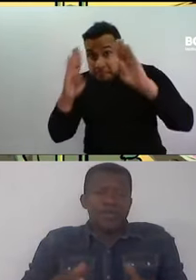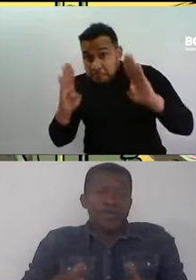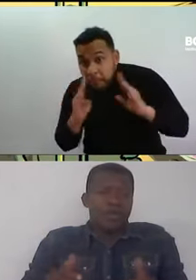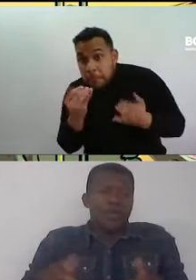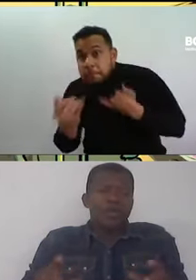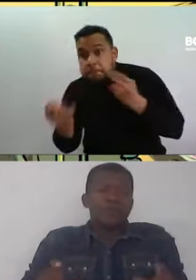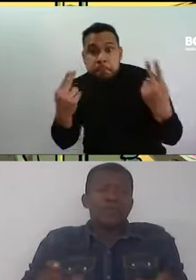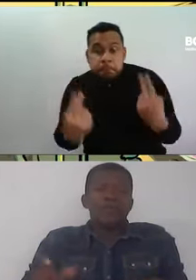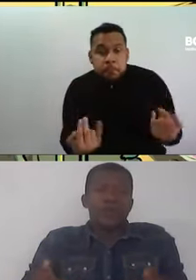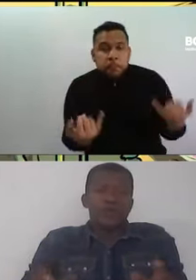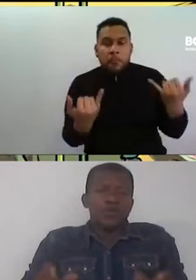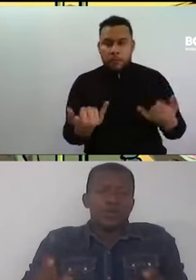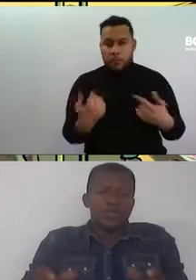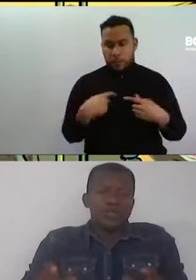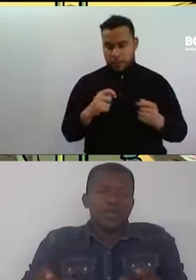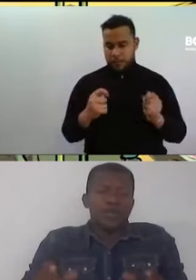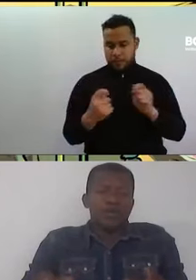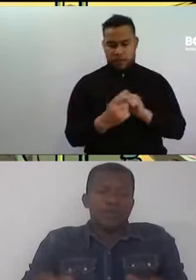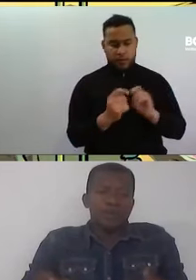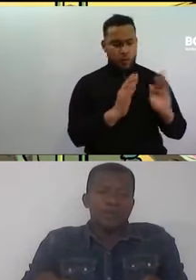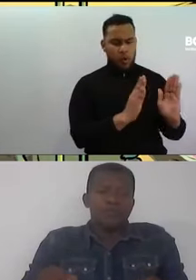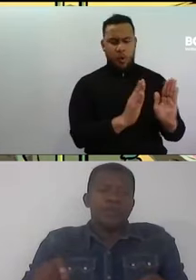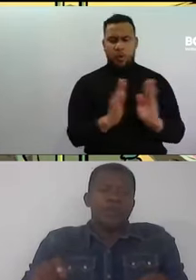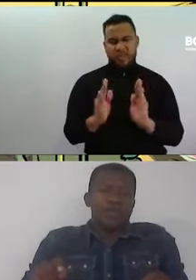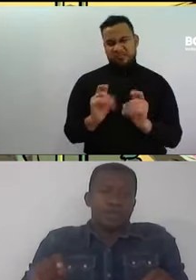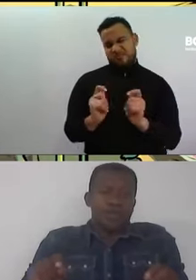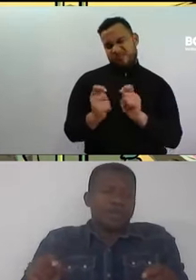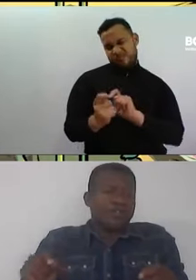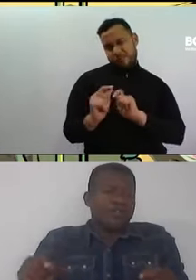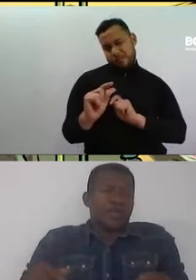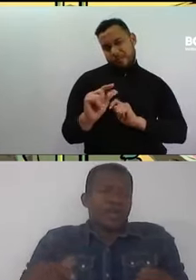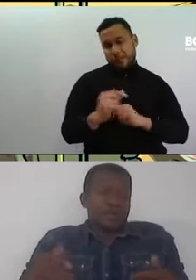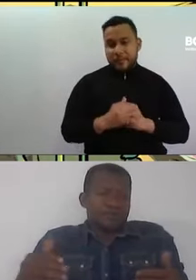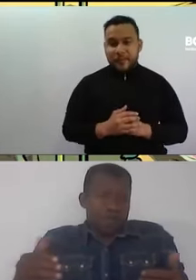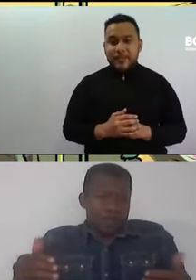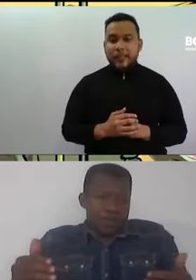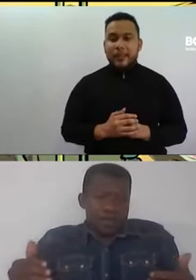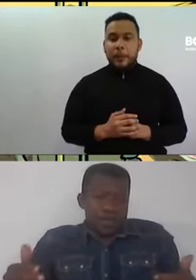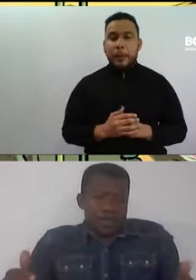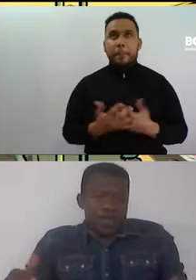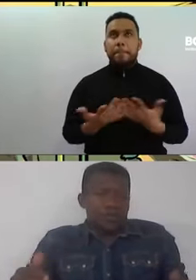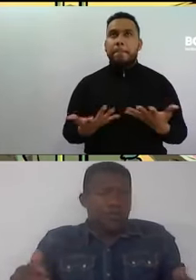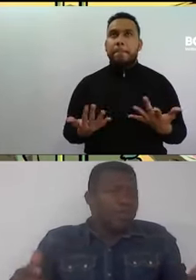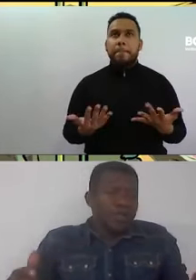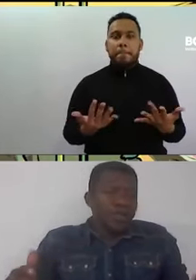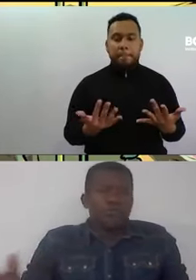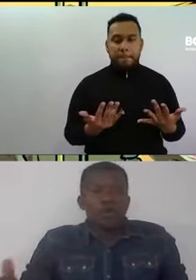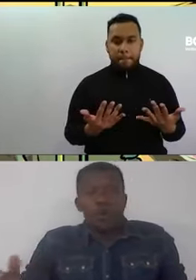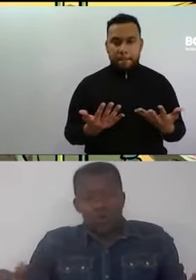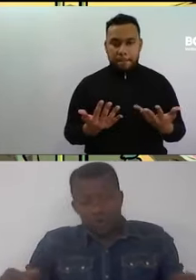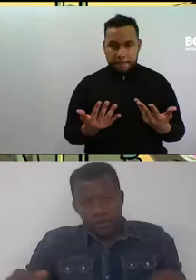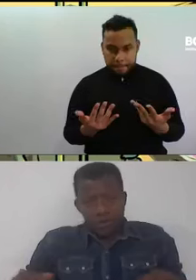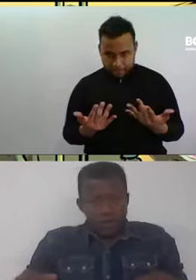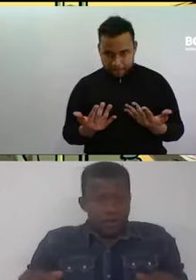acompañan, que voy a cambiar un poquito el orden de la cosa y voy a recitar Cardumer y Flo.